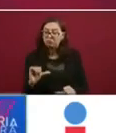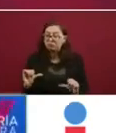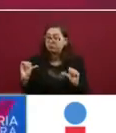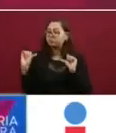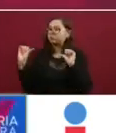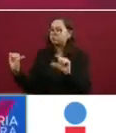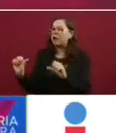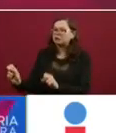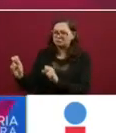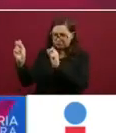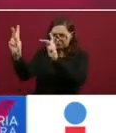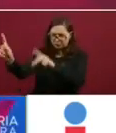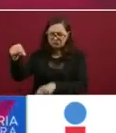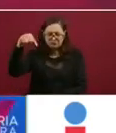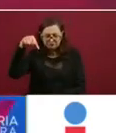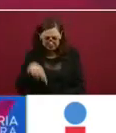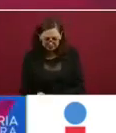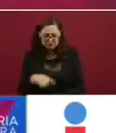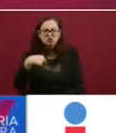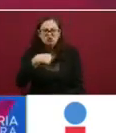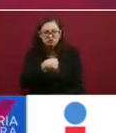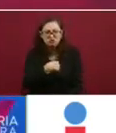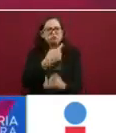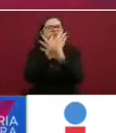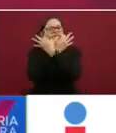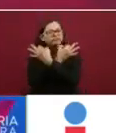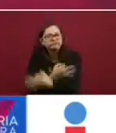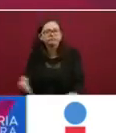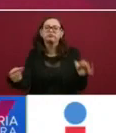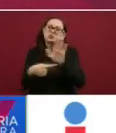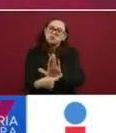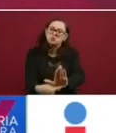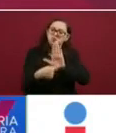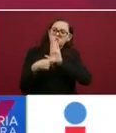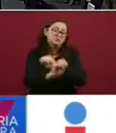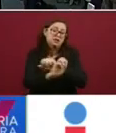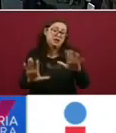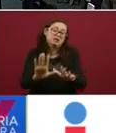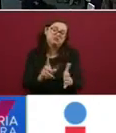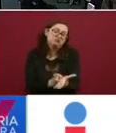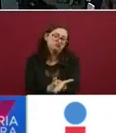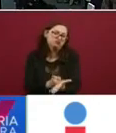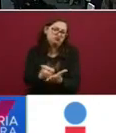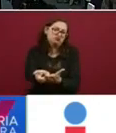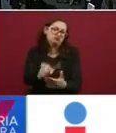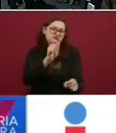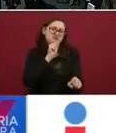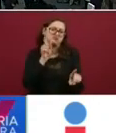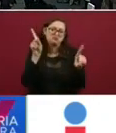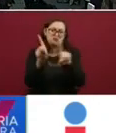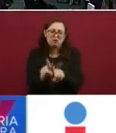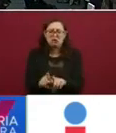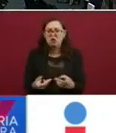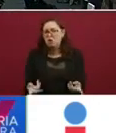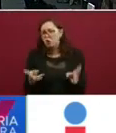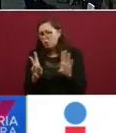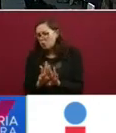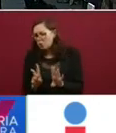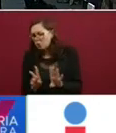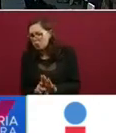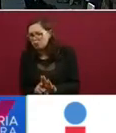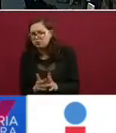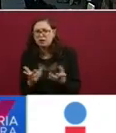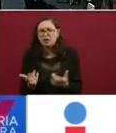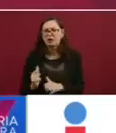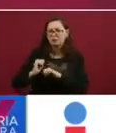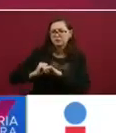Historiadores estiman que las primeras civilizaciones en México aparecieron unos 3.000 años antes de Cristo. Hoy pretendió el